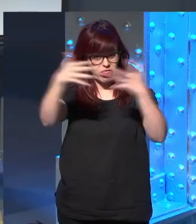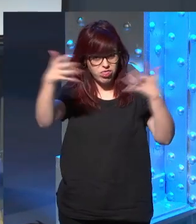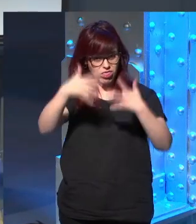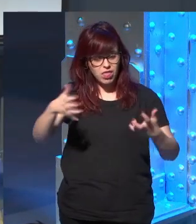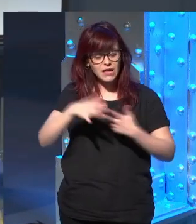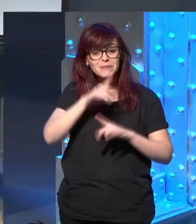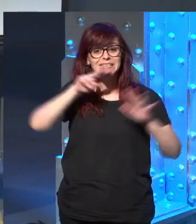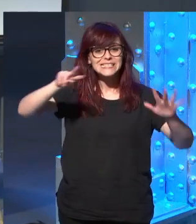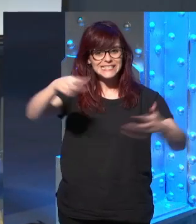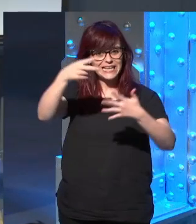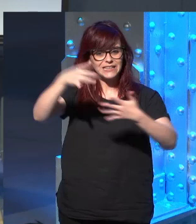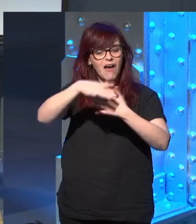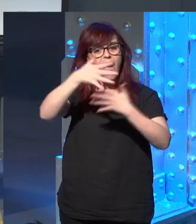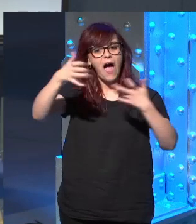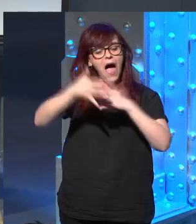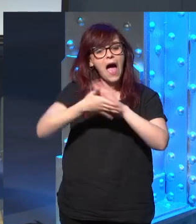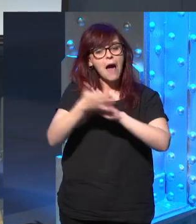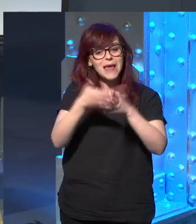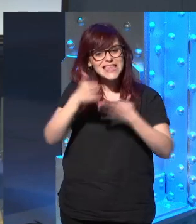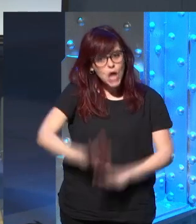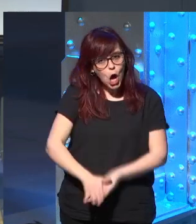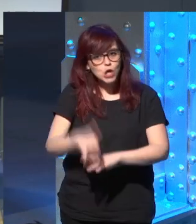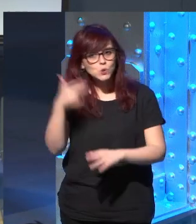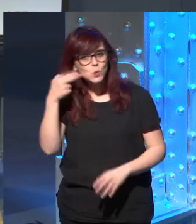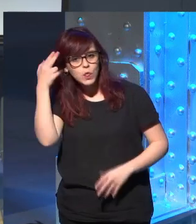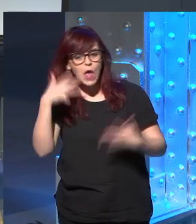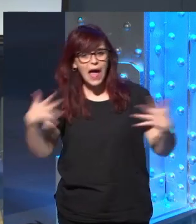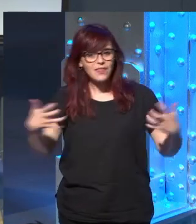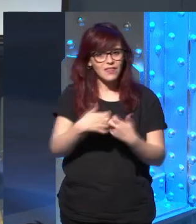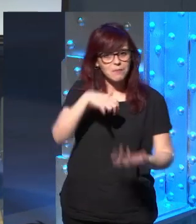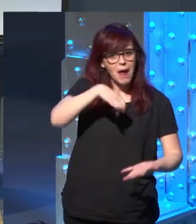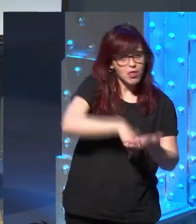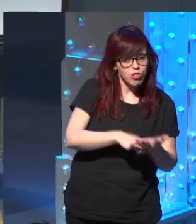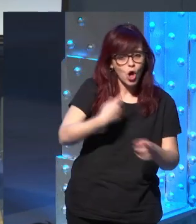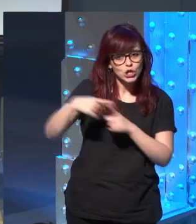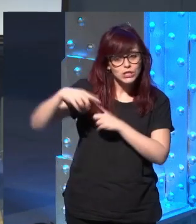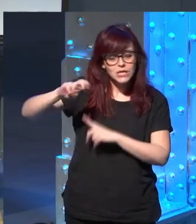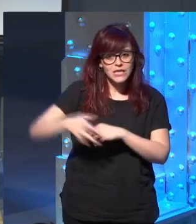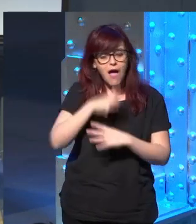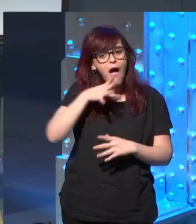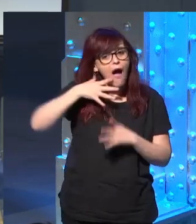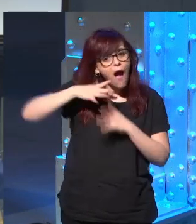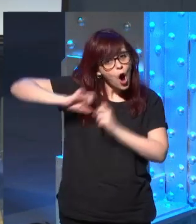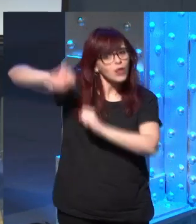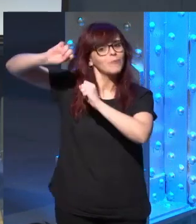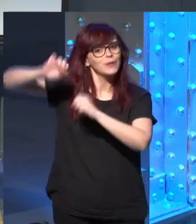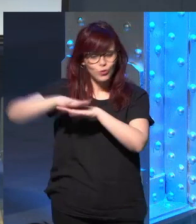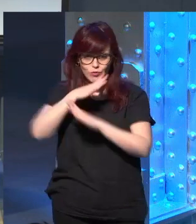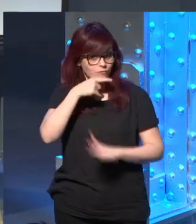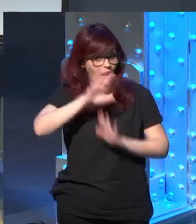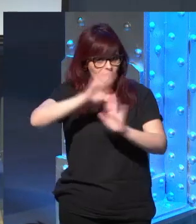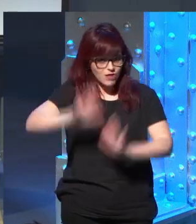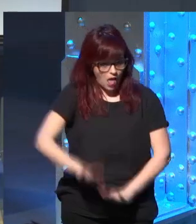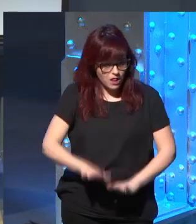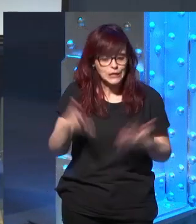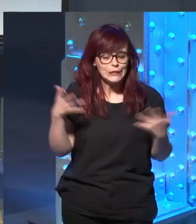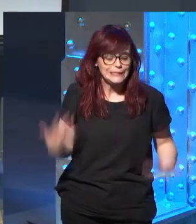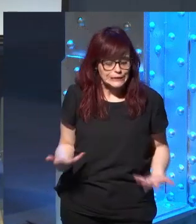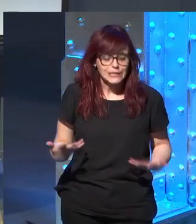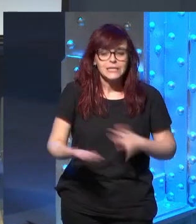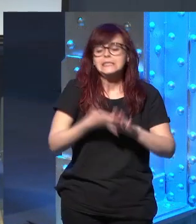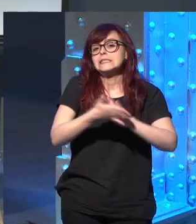de las cuales 7 hablan de los suicidios de sus hijos, los accidentes de sus maridos y su ahorcamiento final de ella, ¿no? Entonces, bueno,